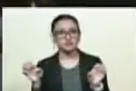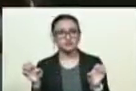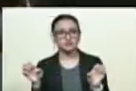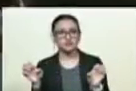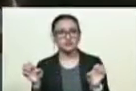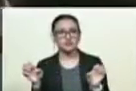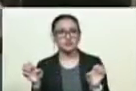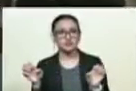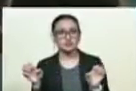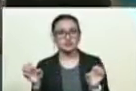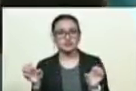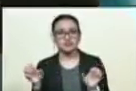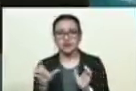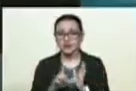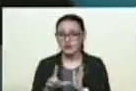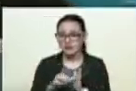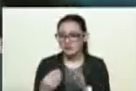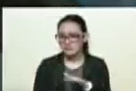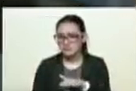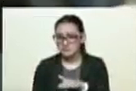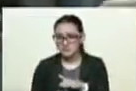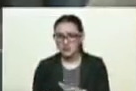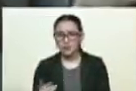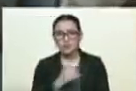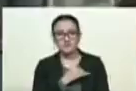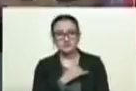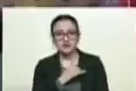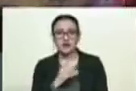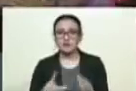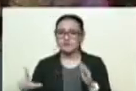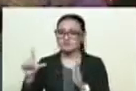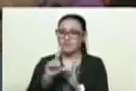nivel primaria, secundaria, universitaria.